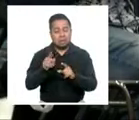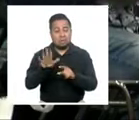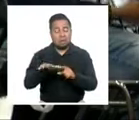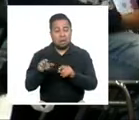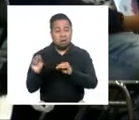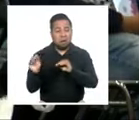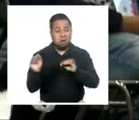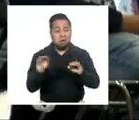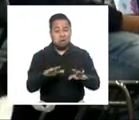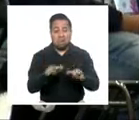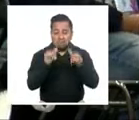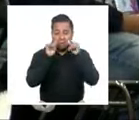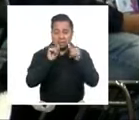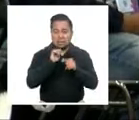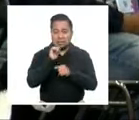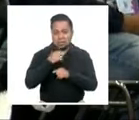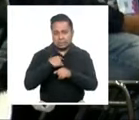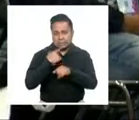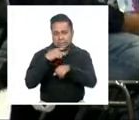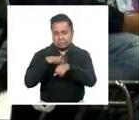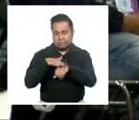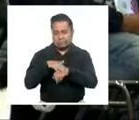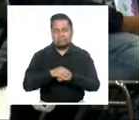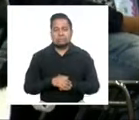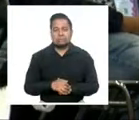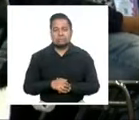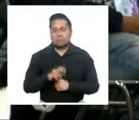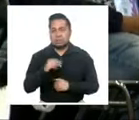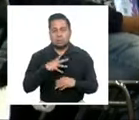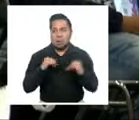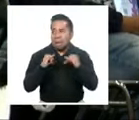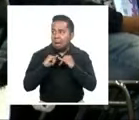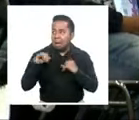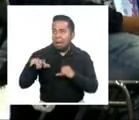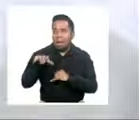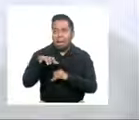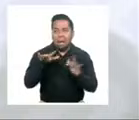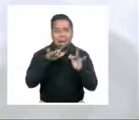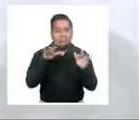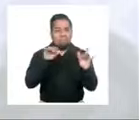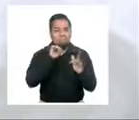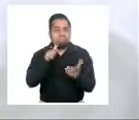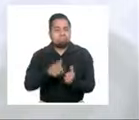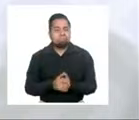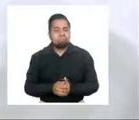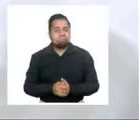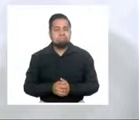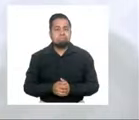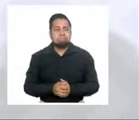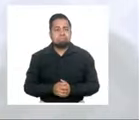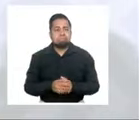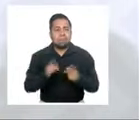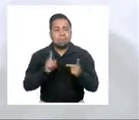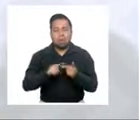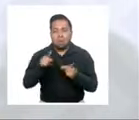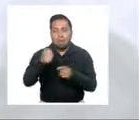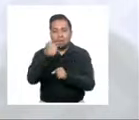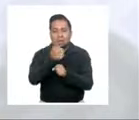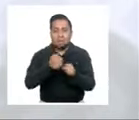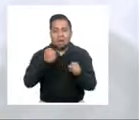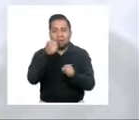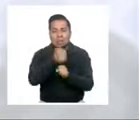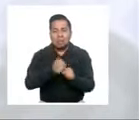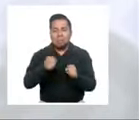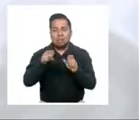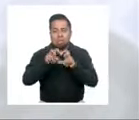abandonados. Bueno, con decirte que no tenemos instalaciones, no hay donde practiquen,